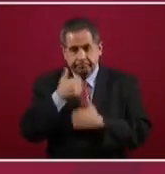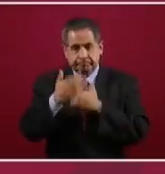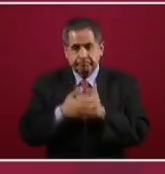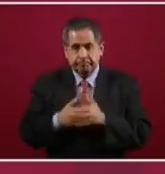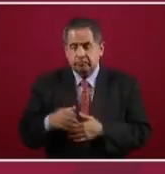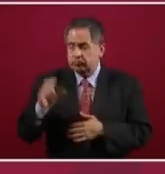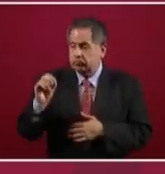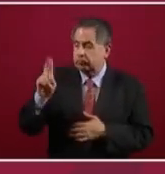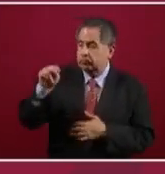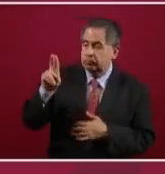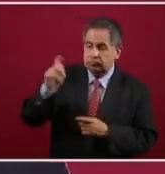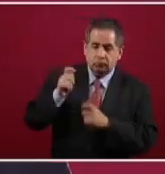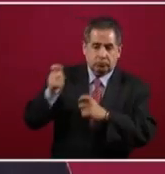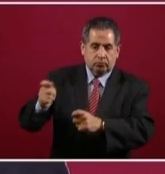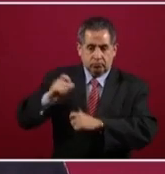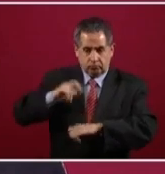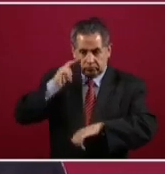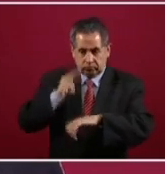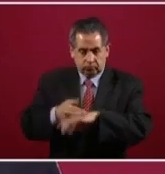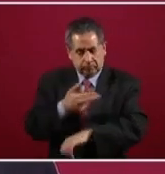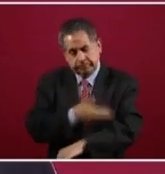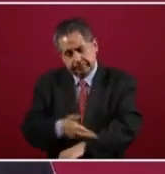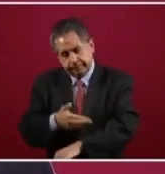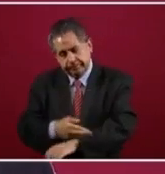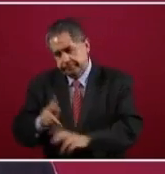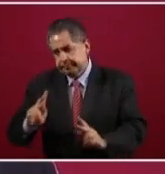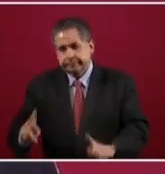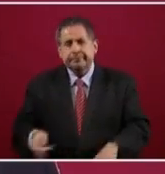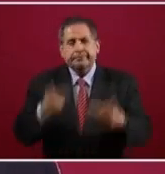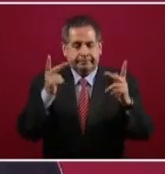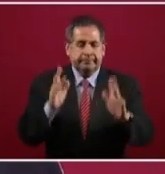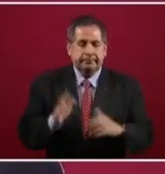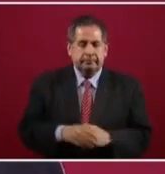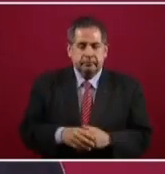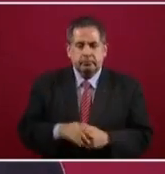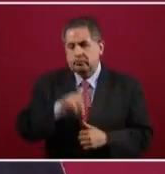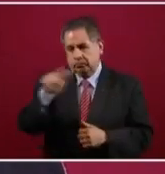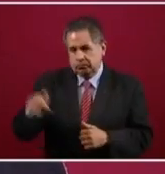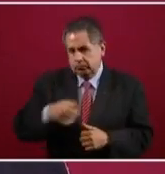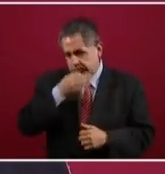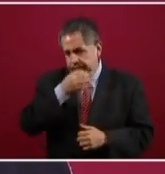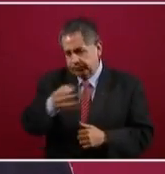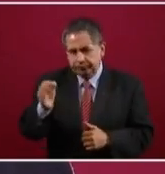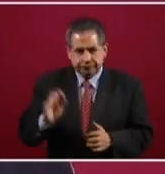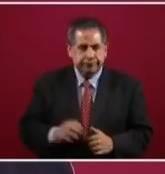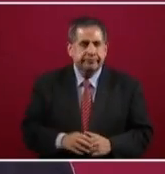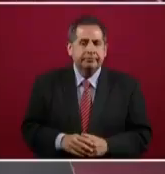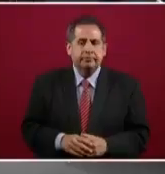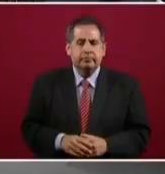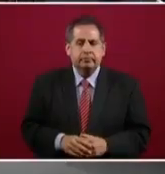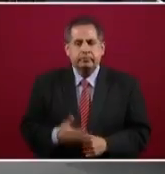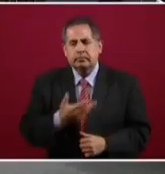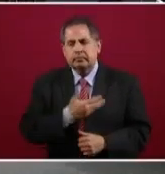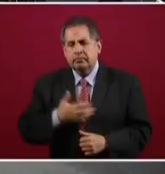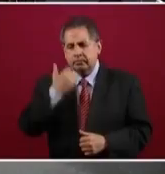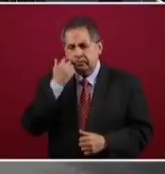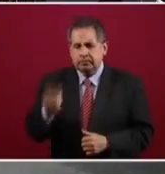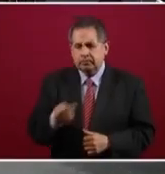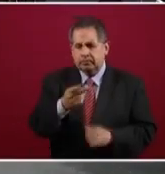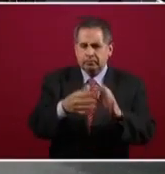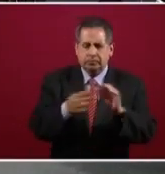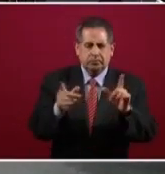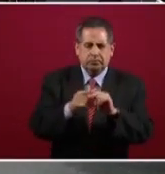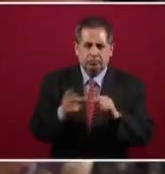organismo de la ONU el que está llevando a cabo la venta. Ya les vamos a informar. Presidente, le quiero preguntar